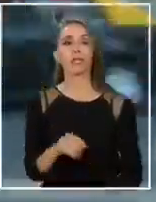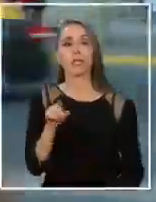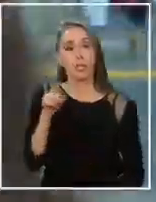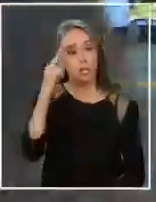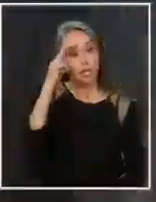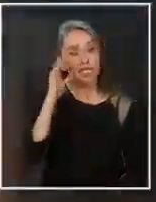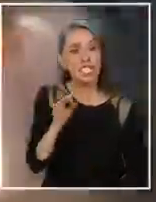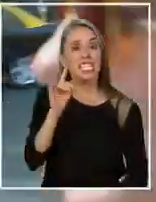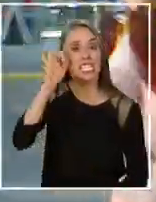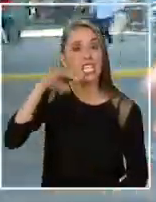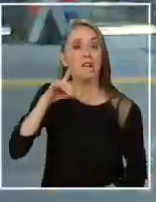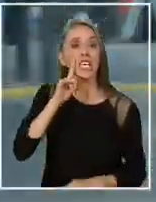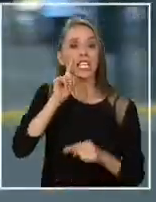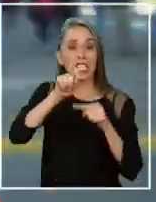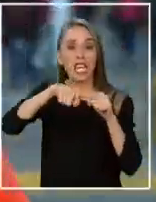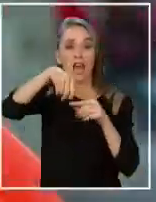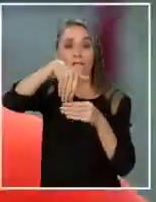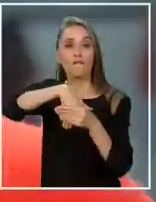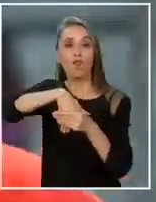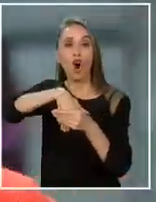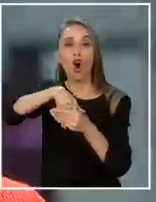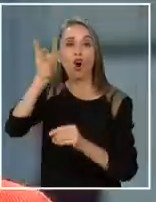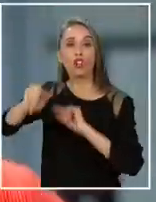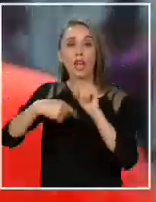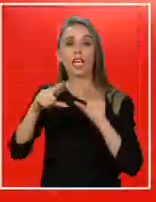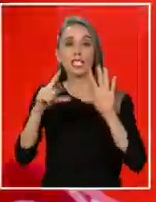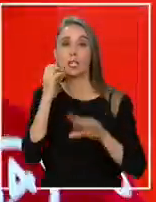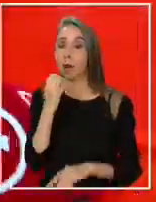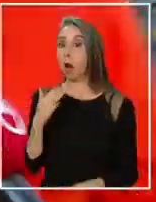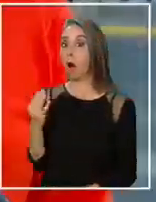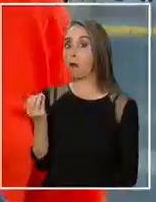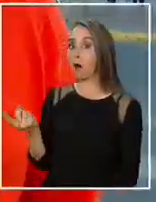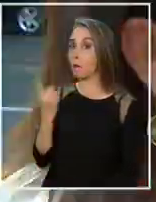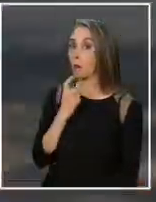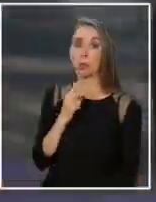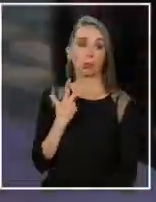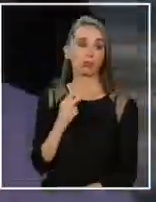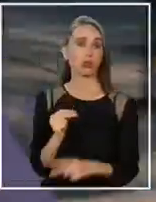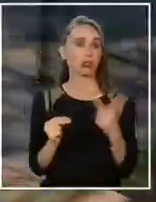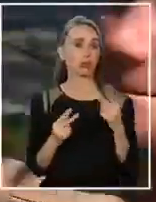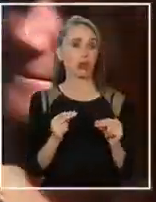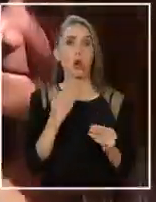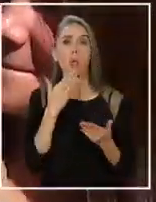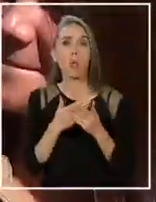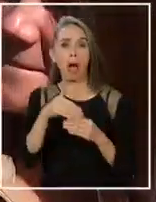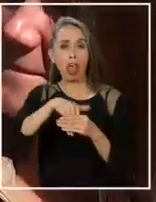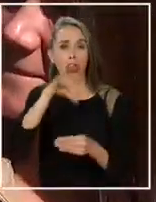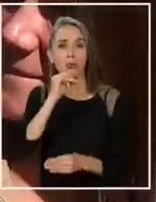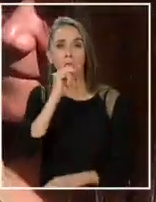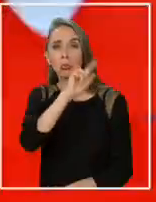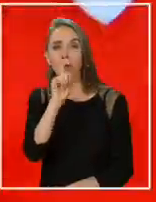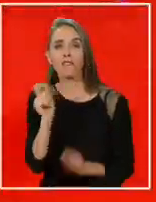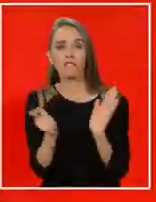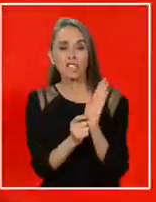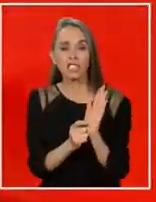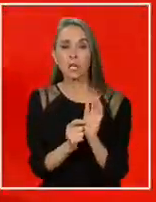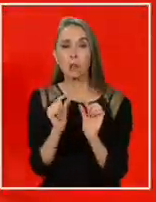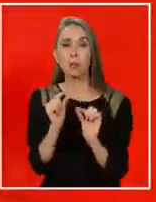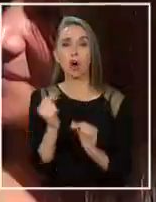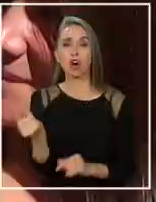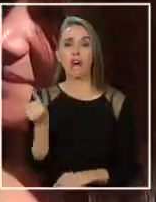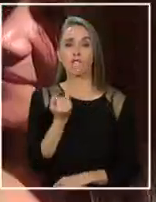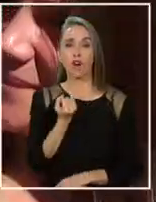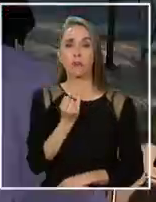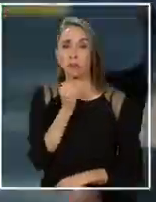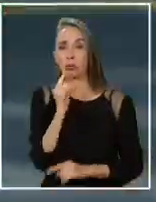¿Tienen definido por quién van a ir a votar el próximo 7 de mayo? Qué buena pregunta. No. No sé cuándo es la elección y falta información. Poca